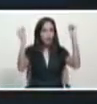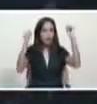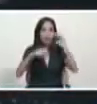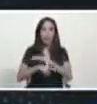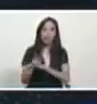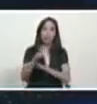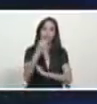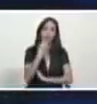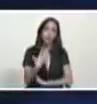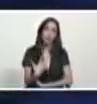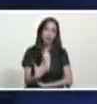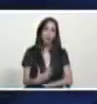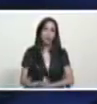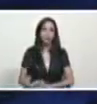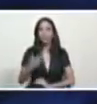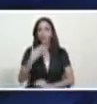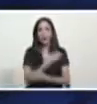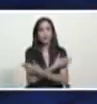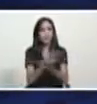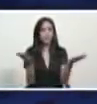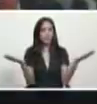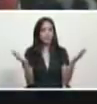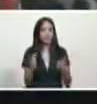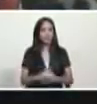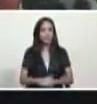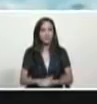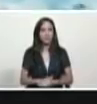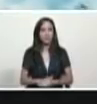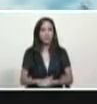bella! Muchas gracias.